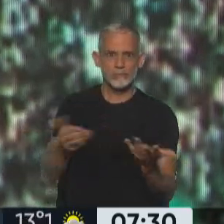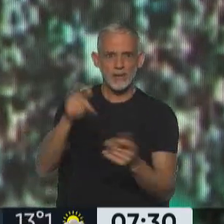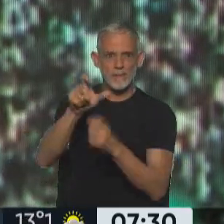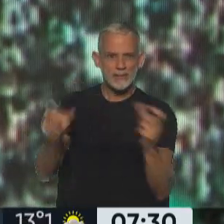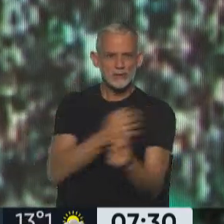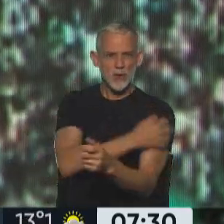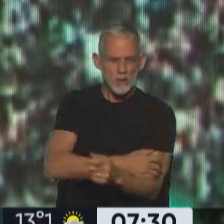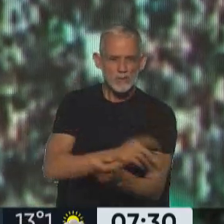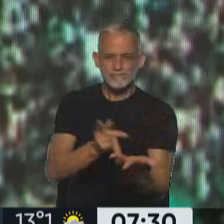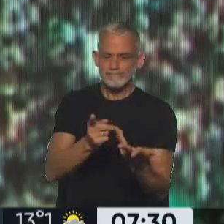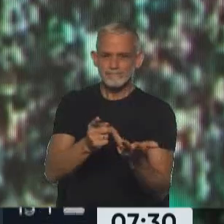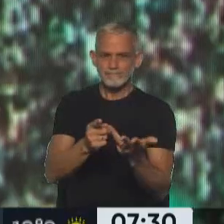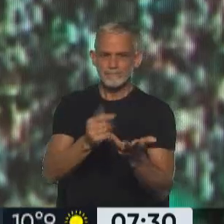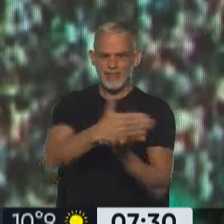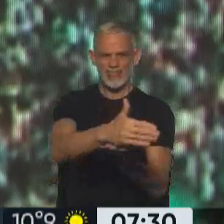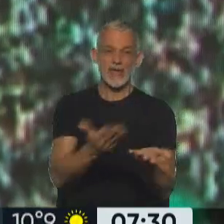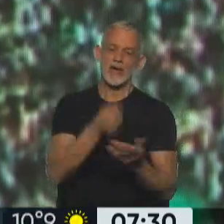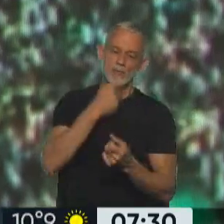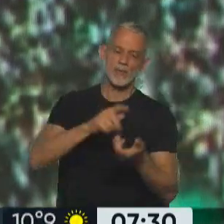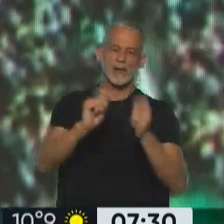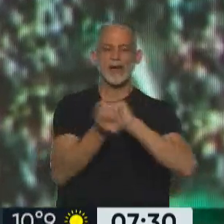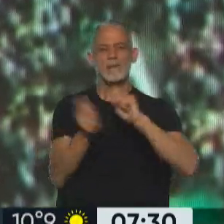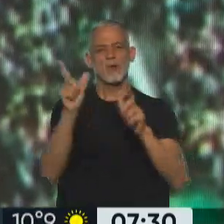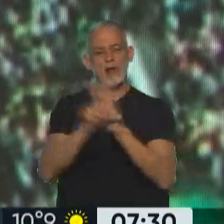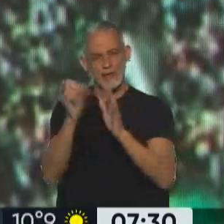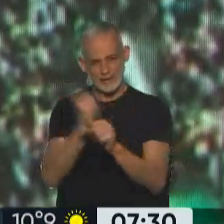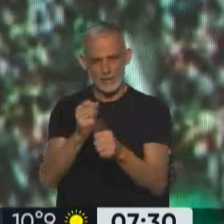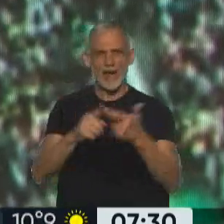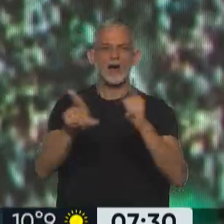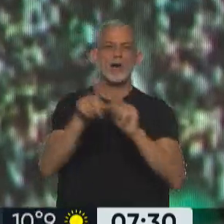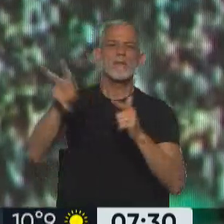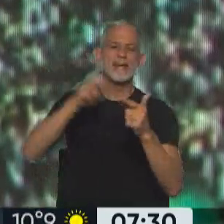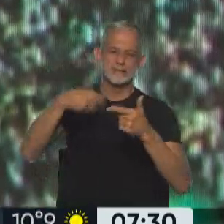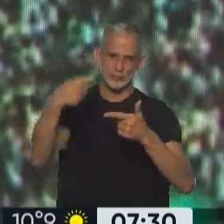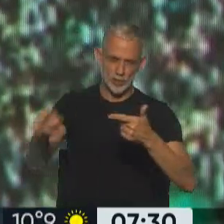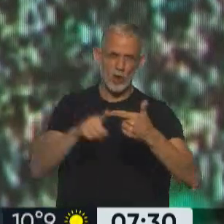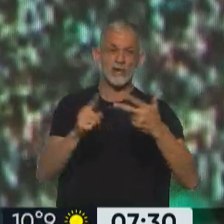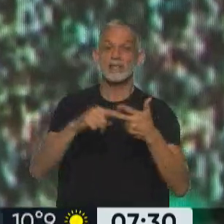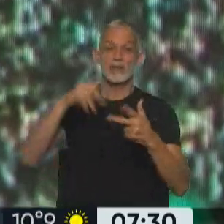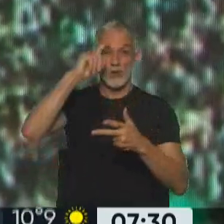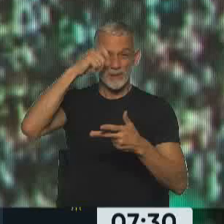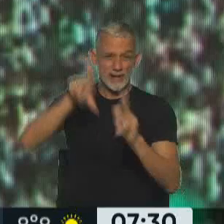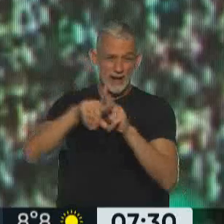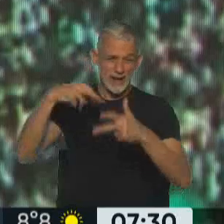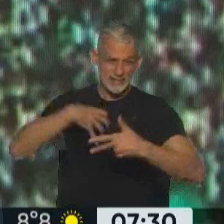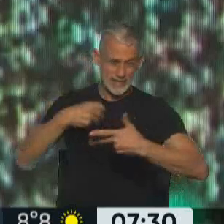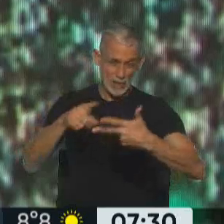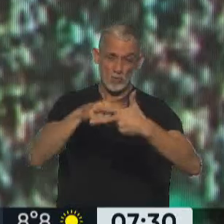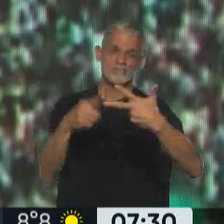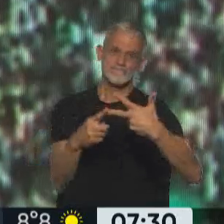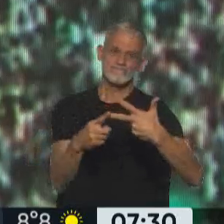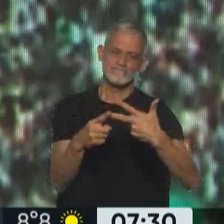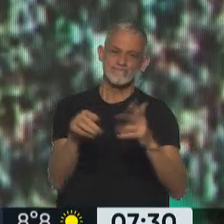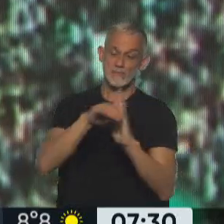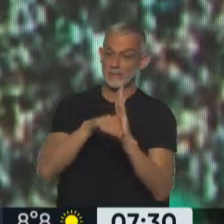los sectores más postergados de Colombia. Hablamos de la reforma laboral, reforma de pensiones, reforma de salud. Ahora dijo Petro,